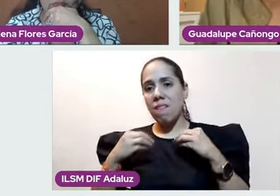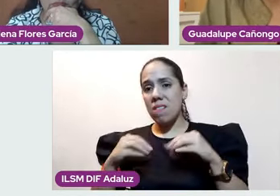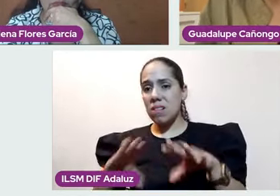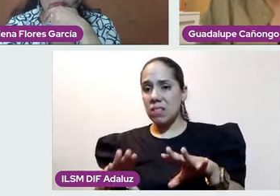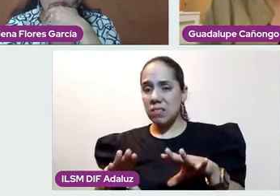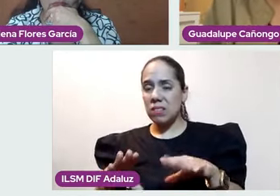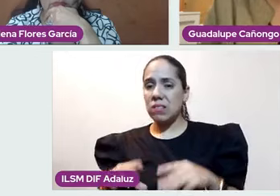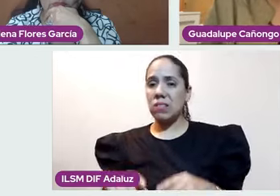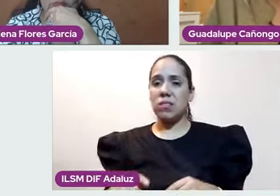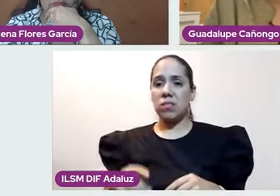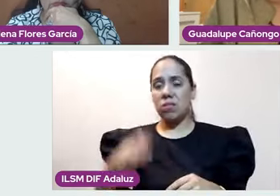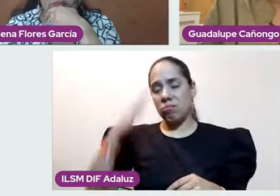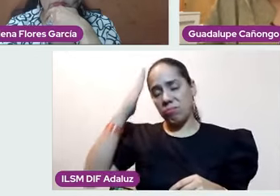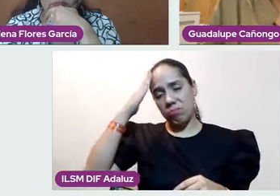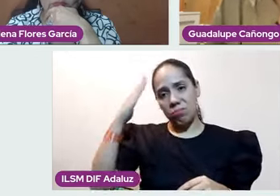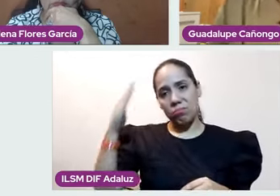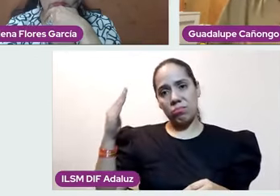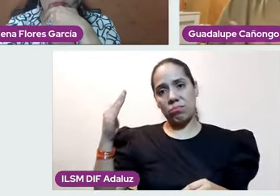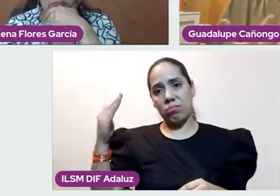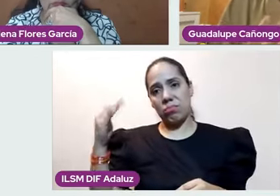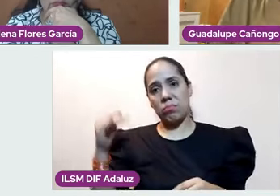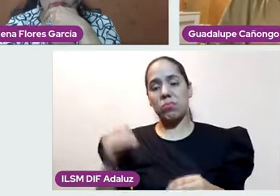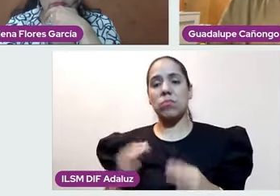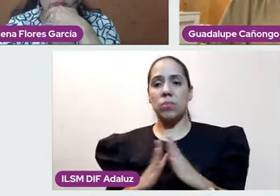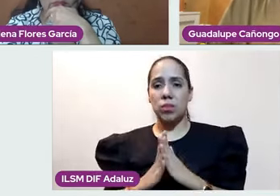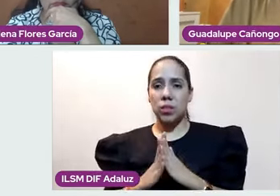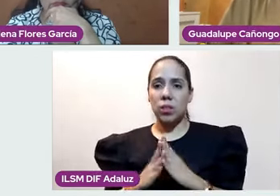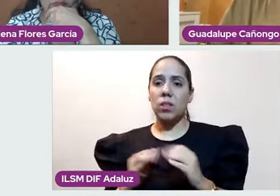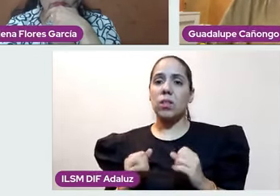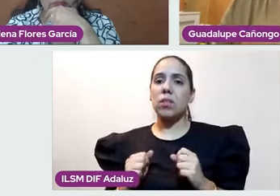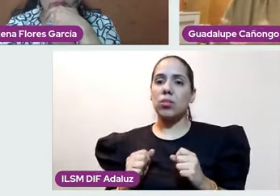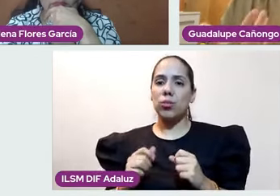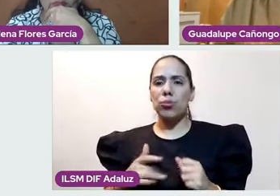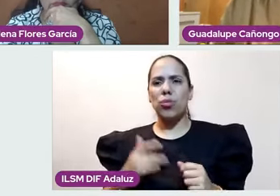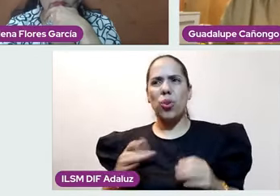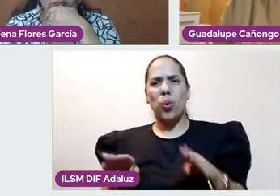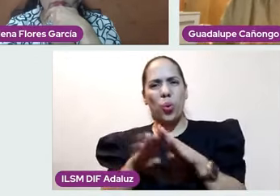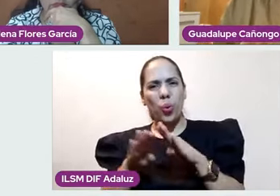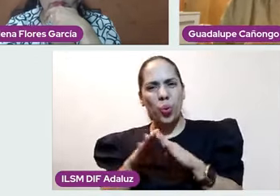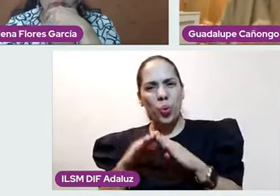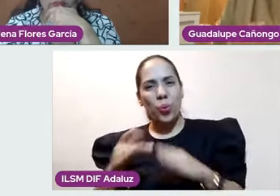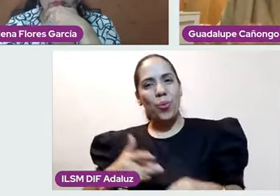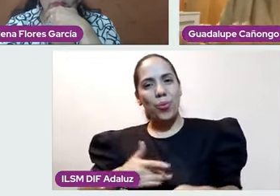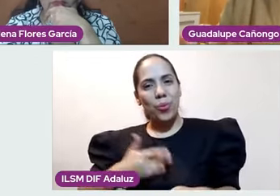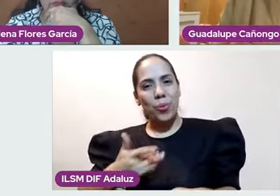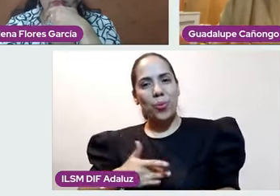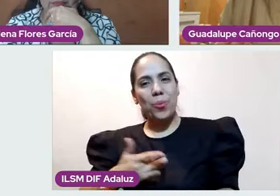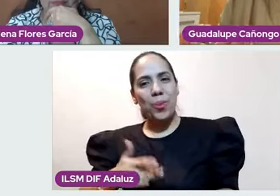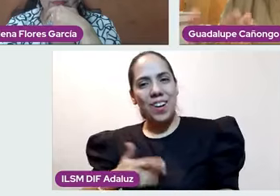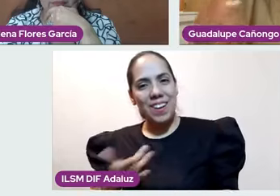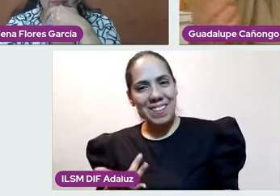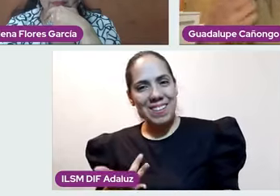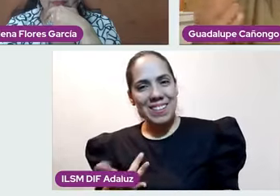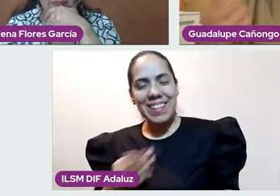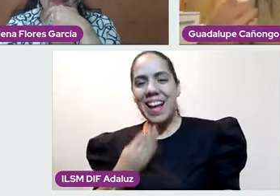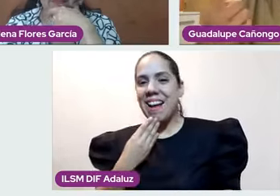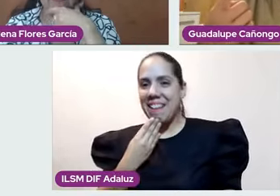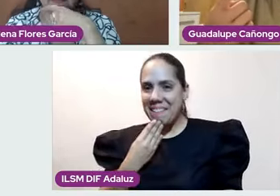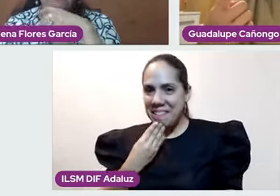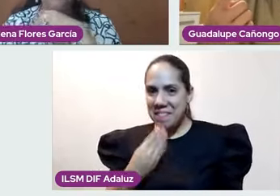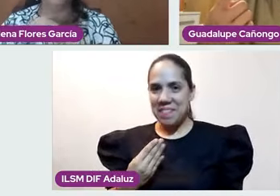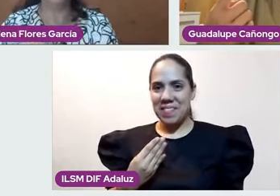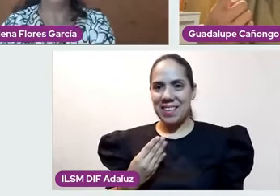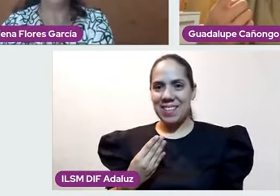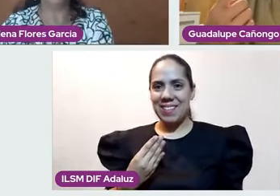enfrentar este tipo de sintomatología, ¿no? Hacernos sentir bien y nos sentimos otra vez parte de, tenemos en